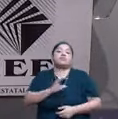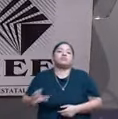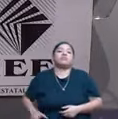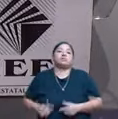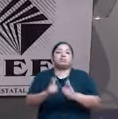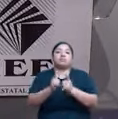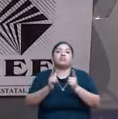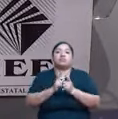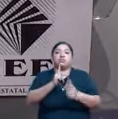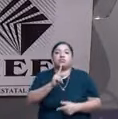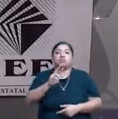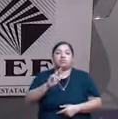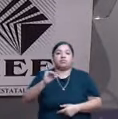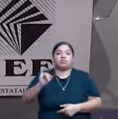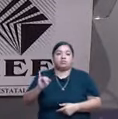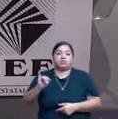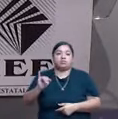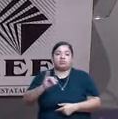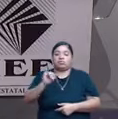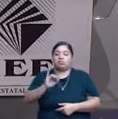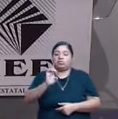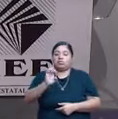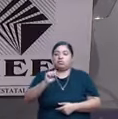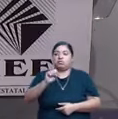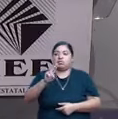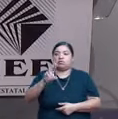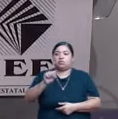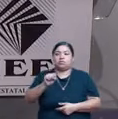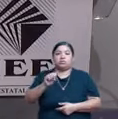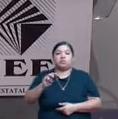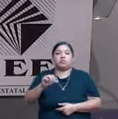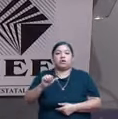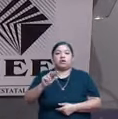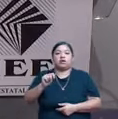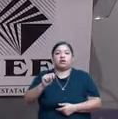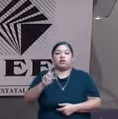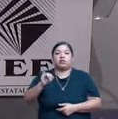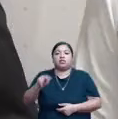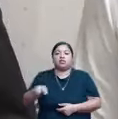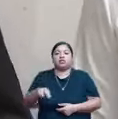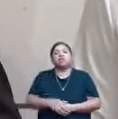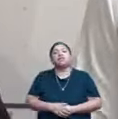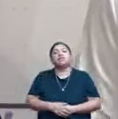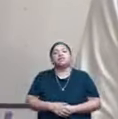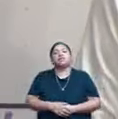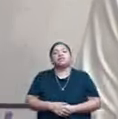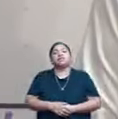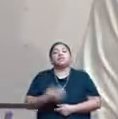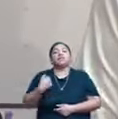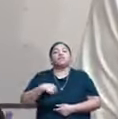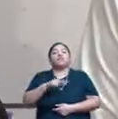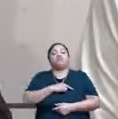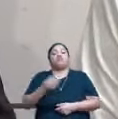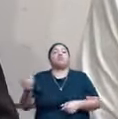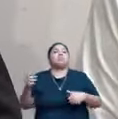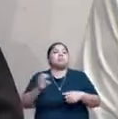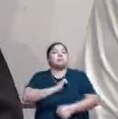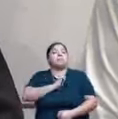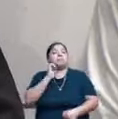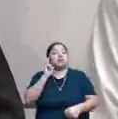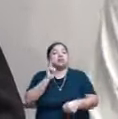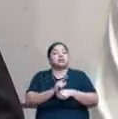candidato del Partido Revolucionario Institucional, Jesús Martín Guzmán Hernández. Candidato, tiene la palabra. Vamos a poner especial atención en las